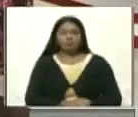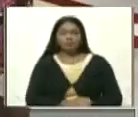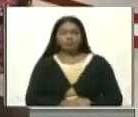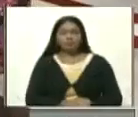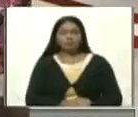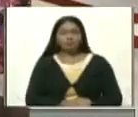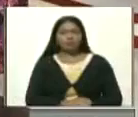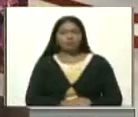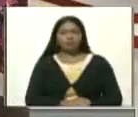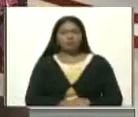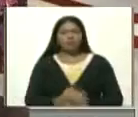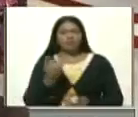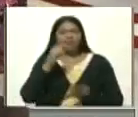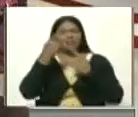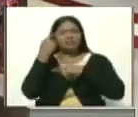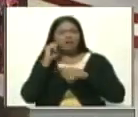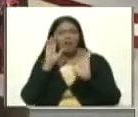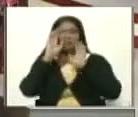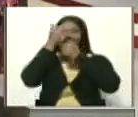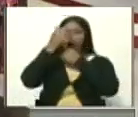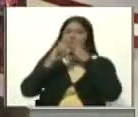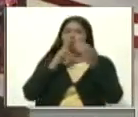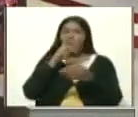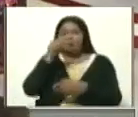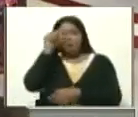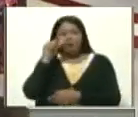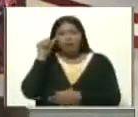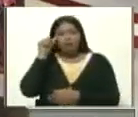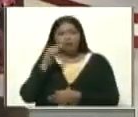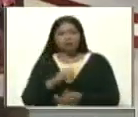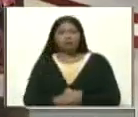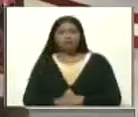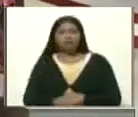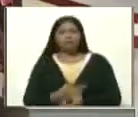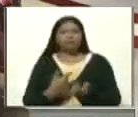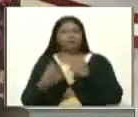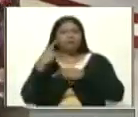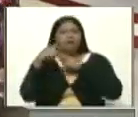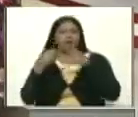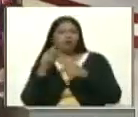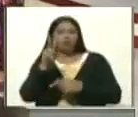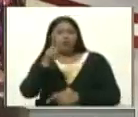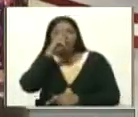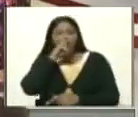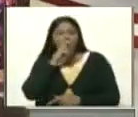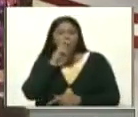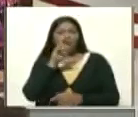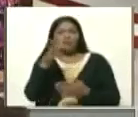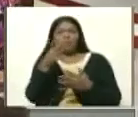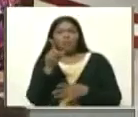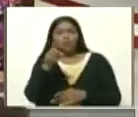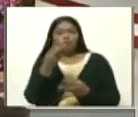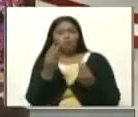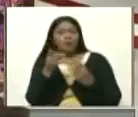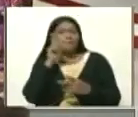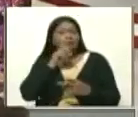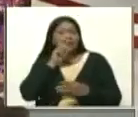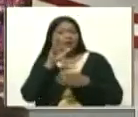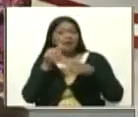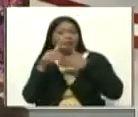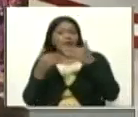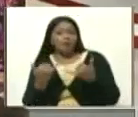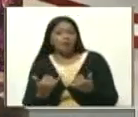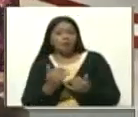Así es, ¿qué hay detrás del secuestro de Alex Saab? Han pasado ya 2 años, tanta mentira se ha tejido